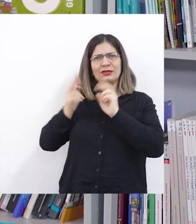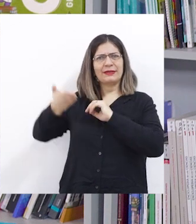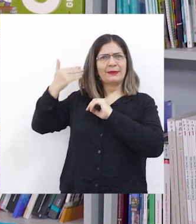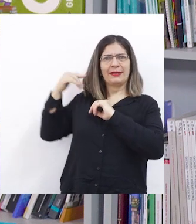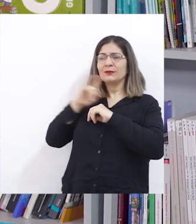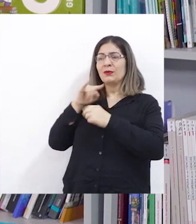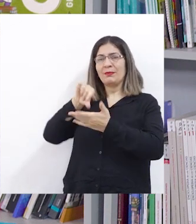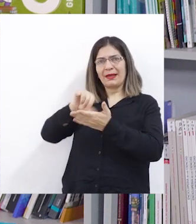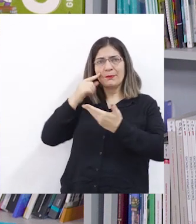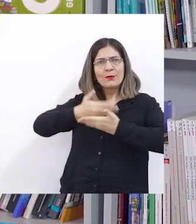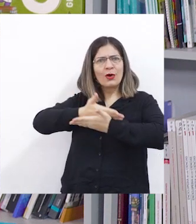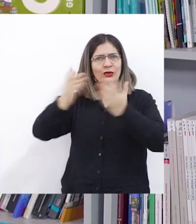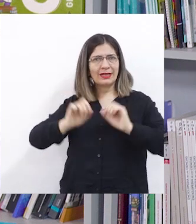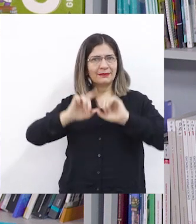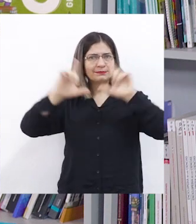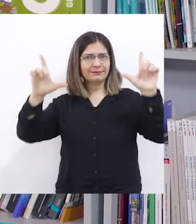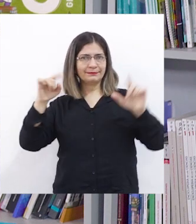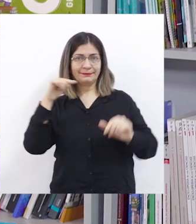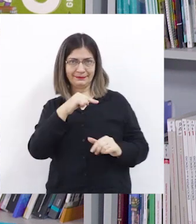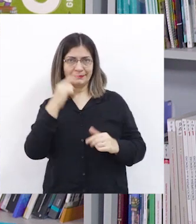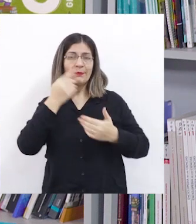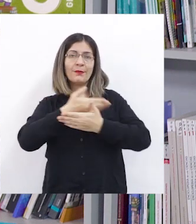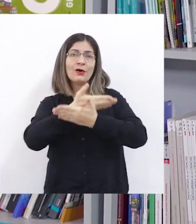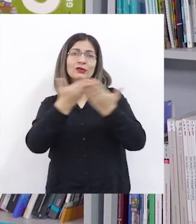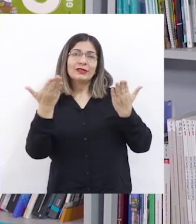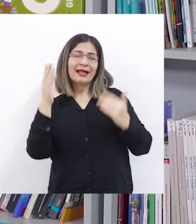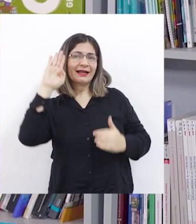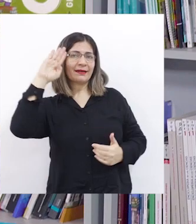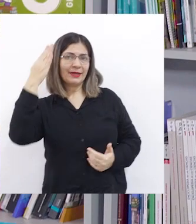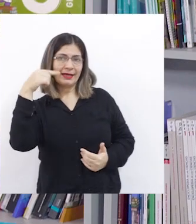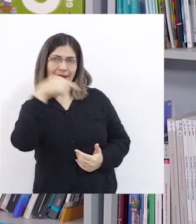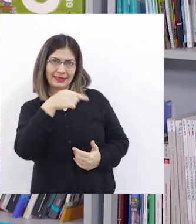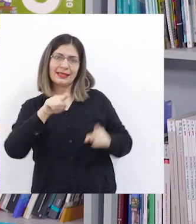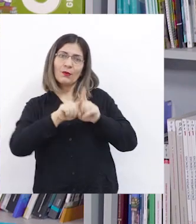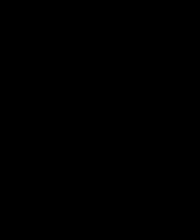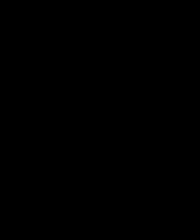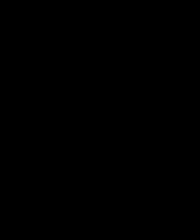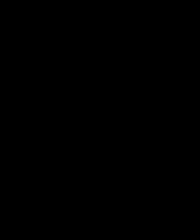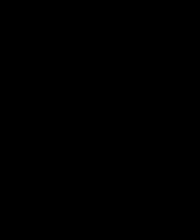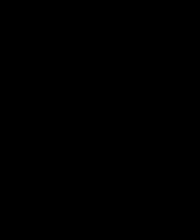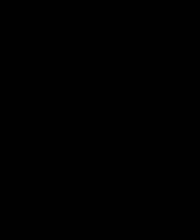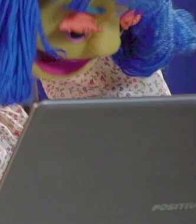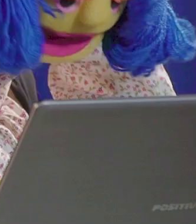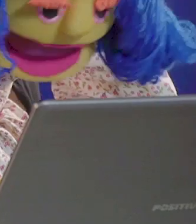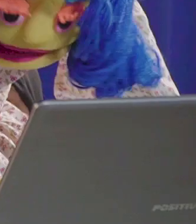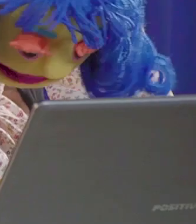Tucumán. Así que de esta manera presentamos esta obra y este homenaje para todos ustedes.